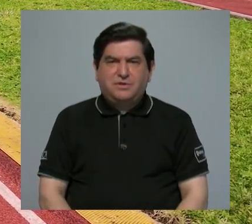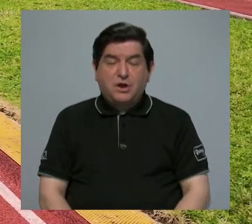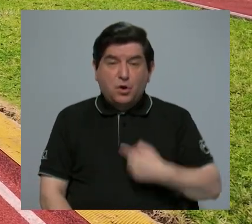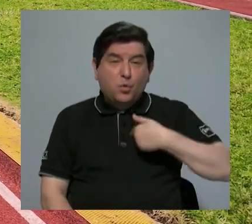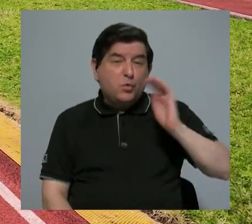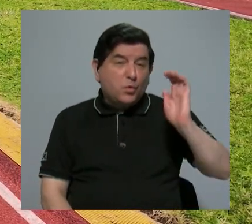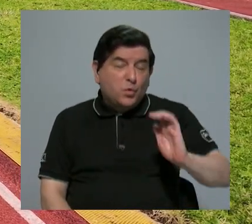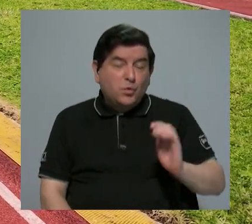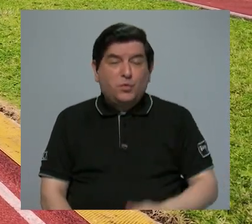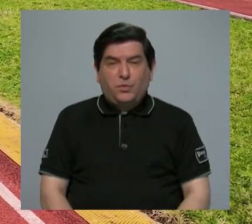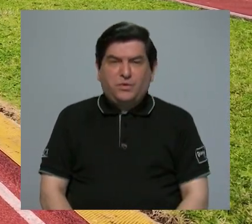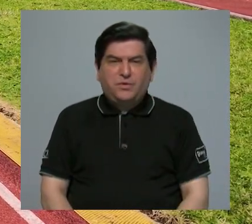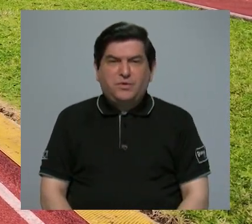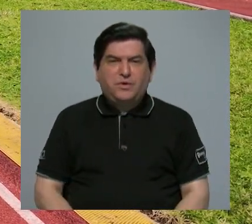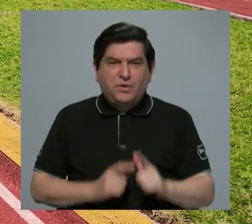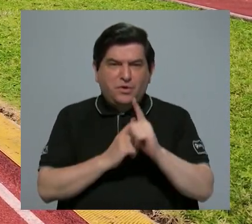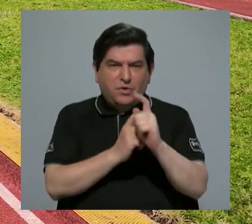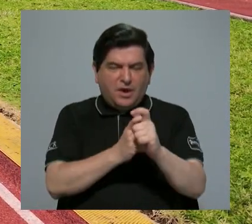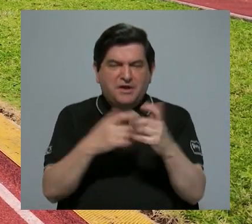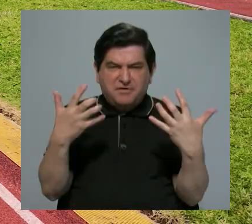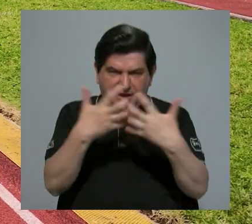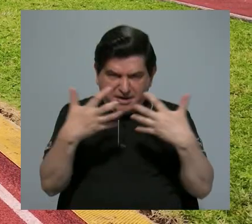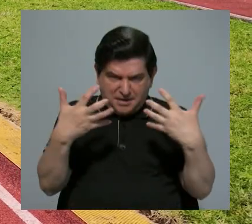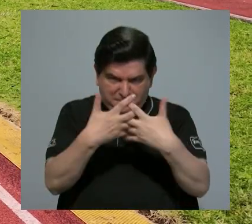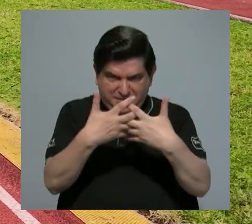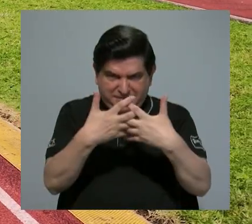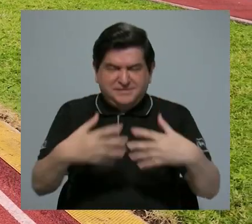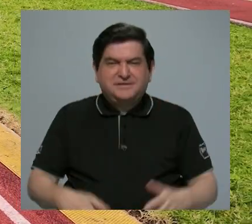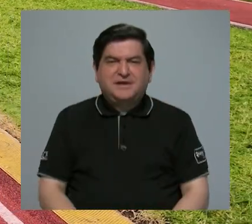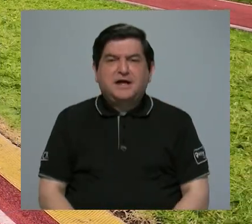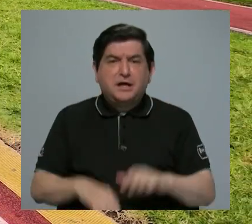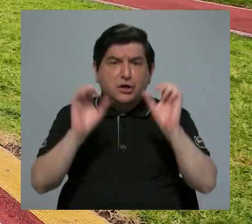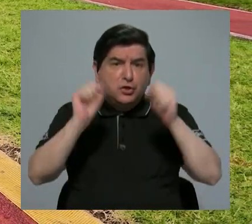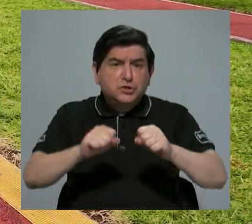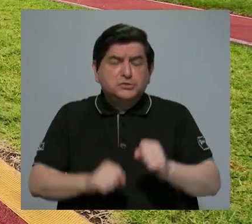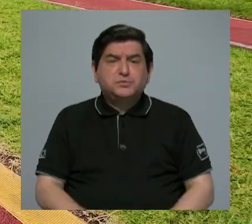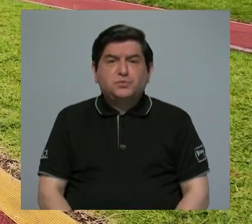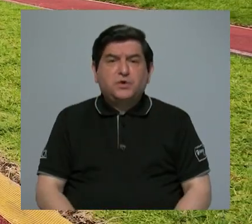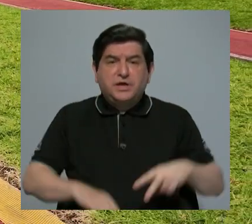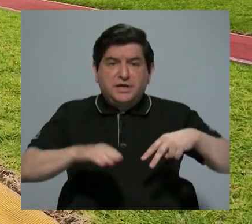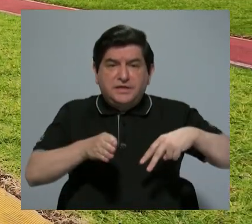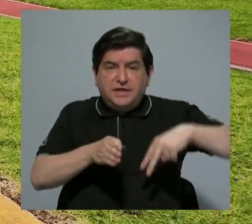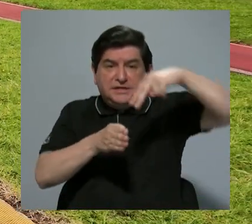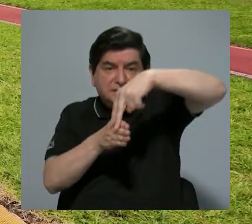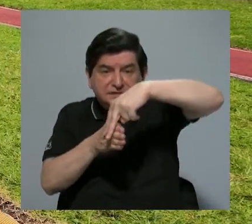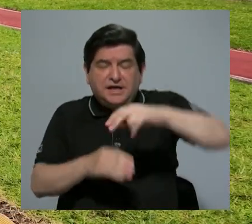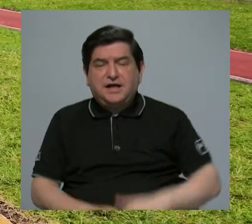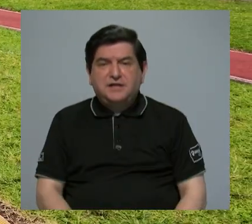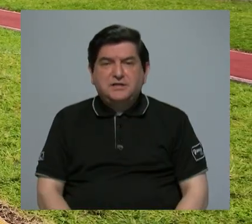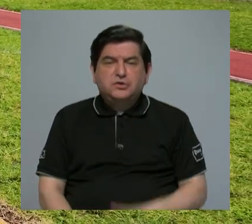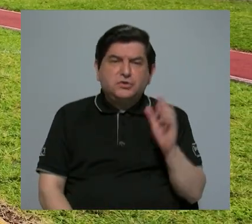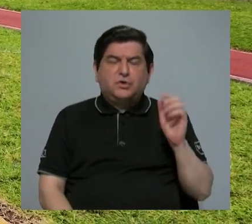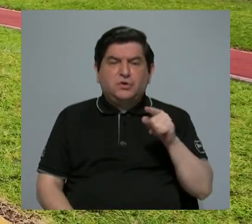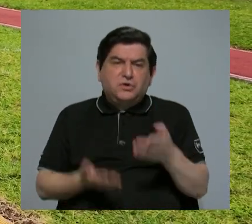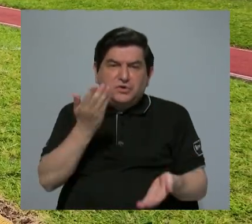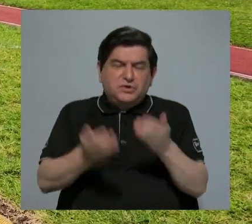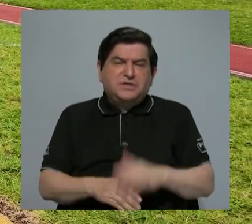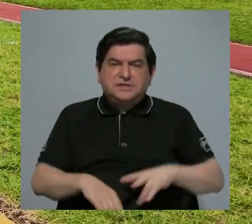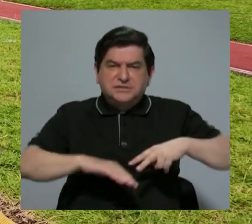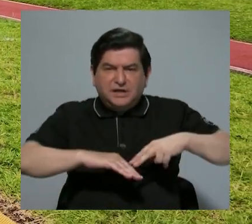Cuando uno está pequeño le hacen como carreras de combinadas, pruebas combinadas que pueden ser como saltos,